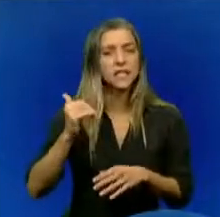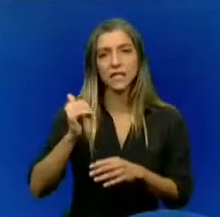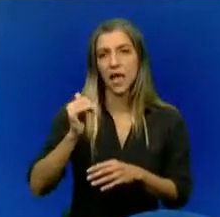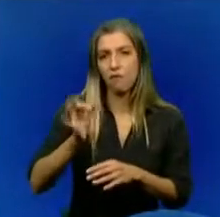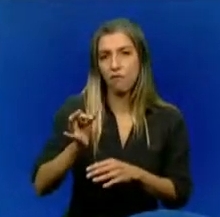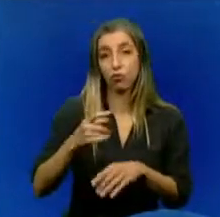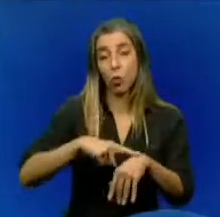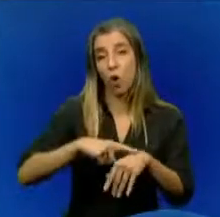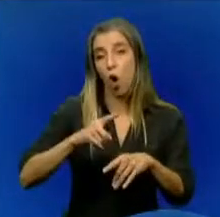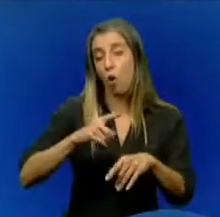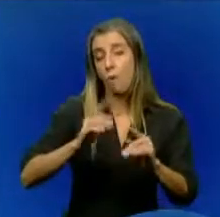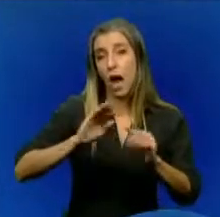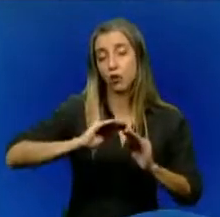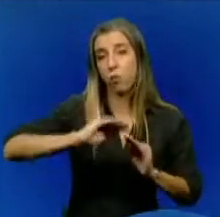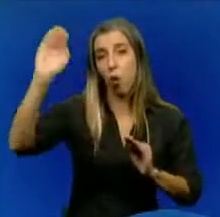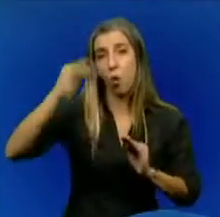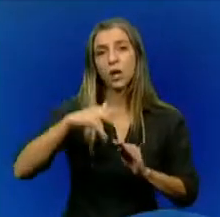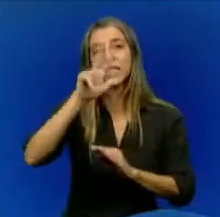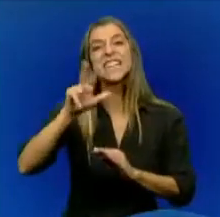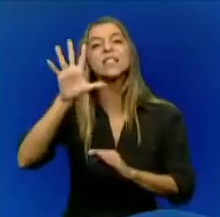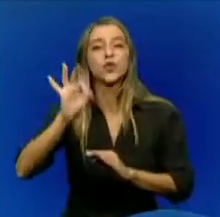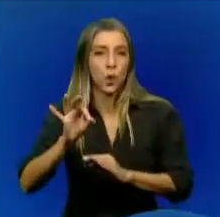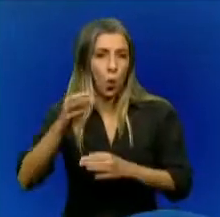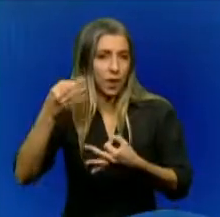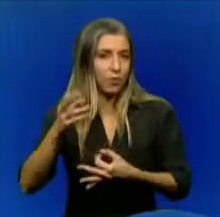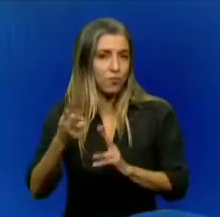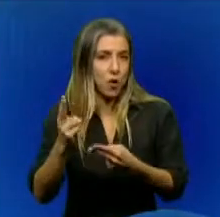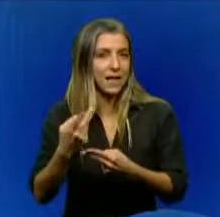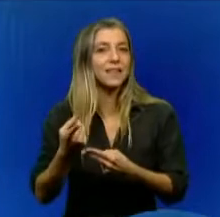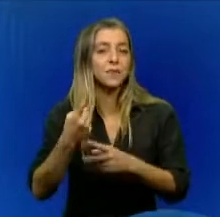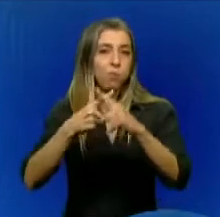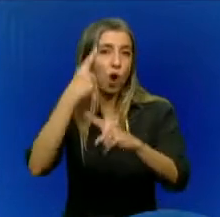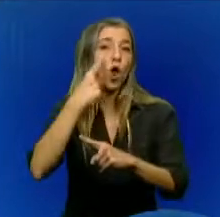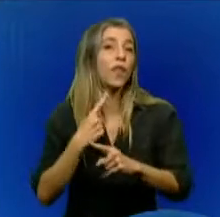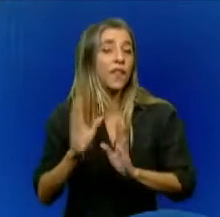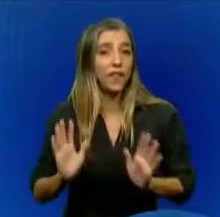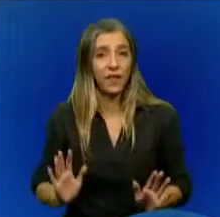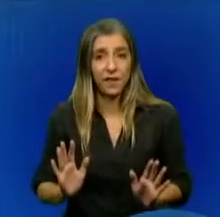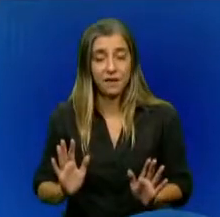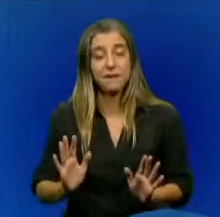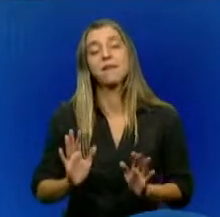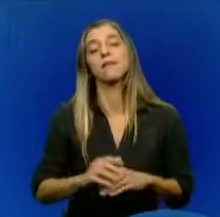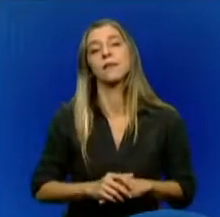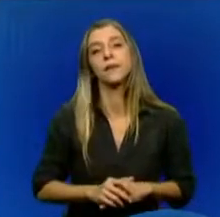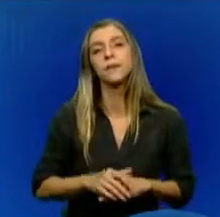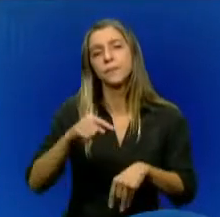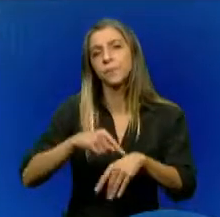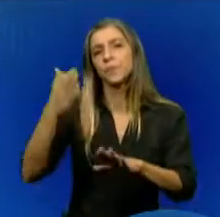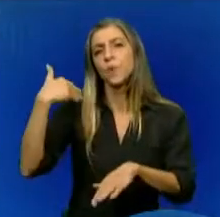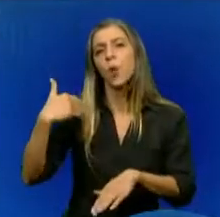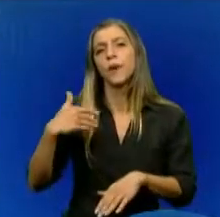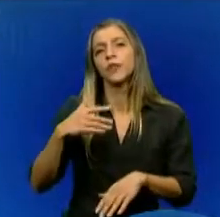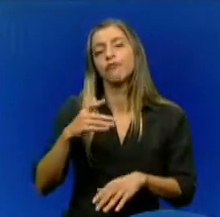ola, con sus casi 450 muertes diarias, en el momento en que el país llevaba en ese momento, en